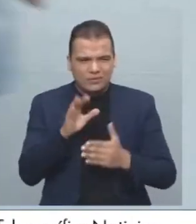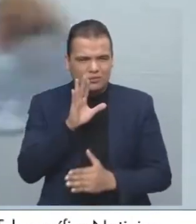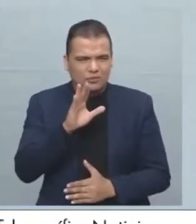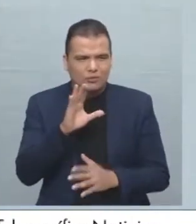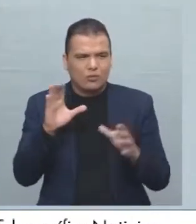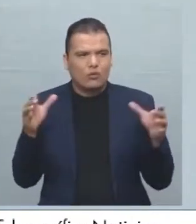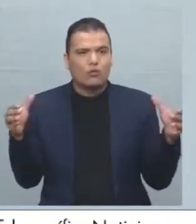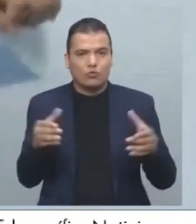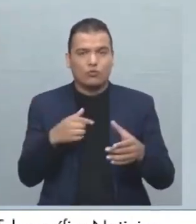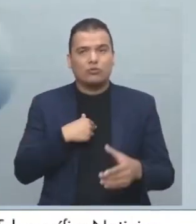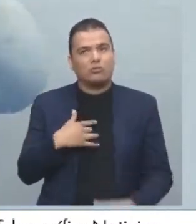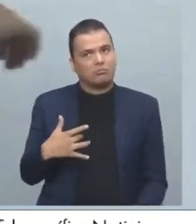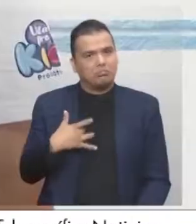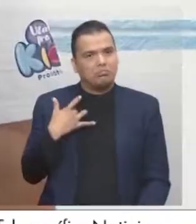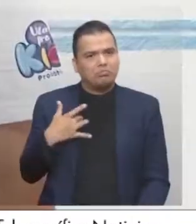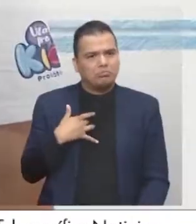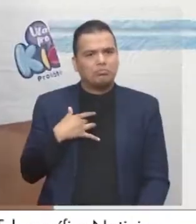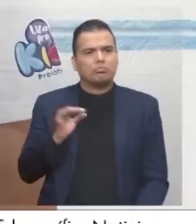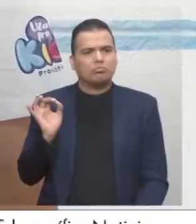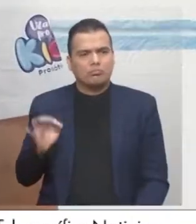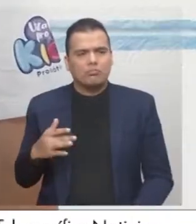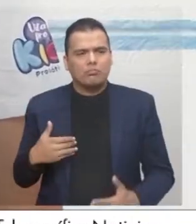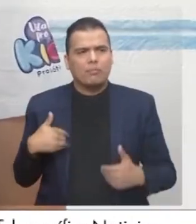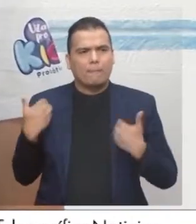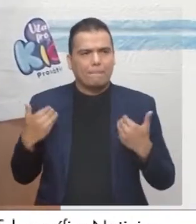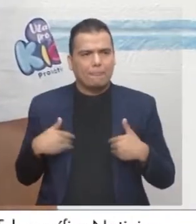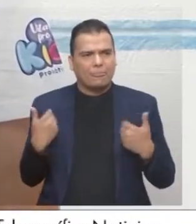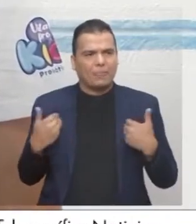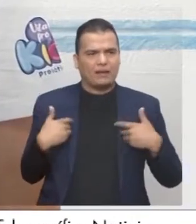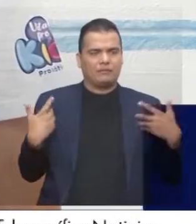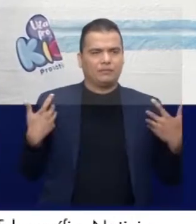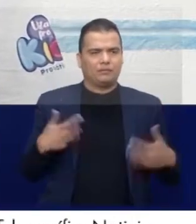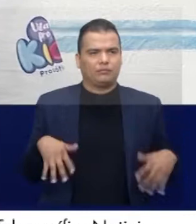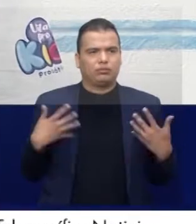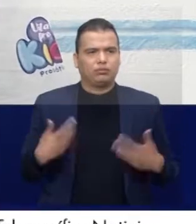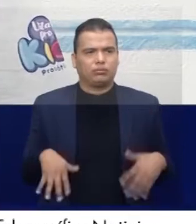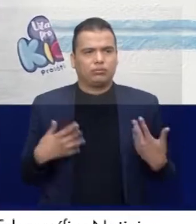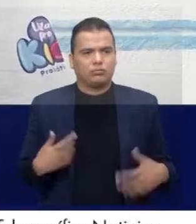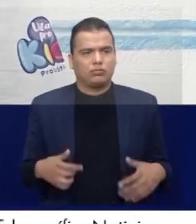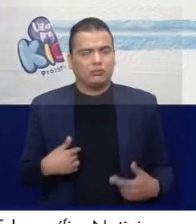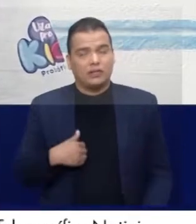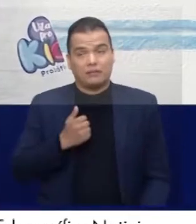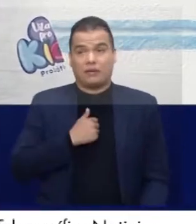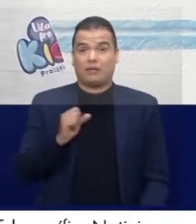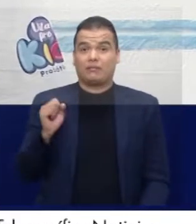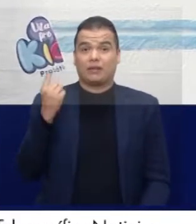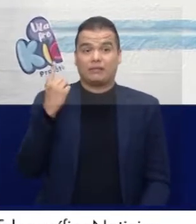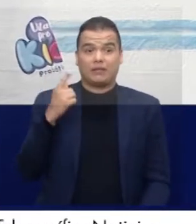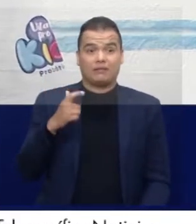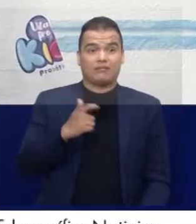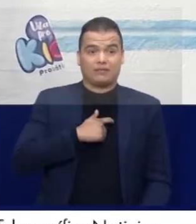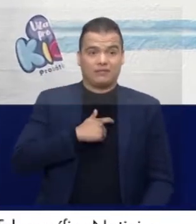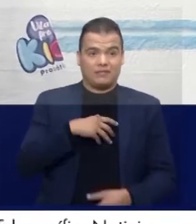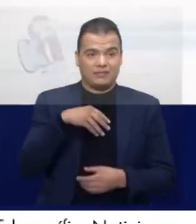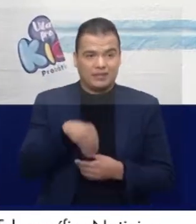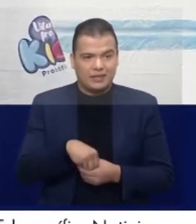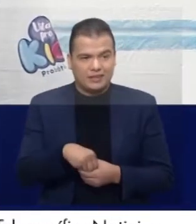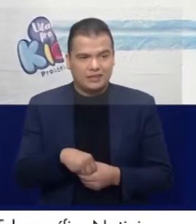yo me sentí muy bien, alegre. Yo dije, pues, soy el primero en un